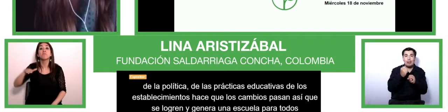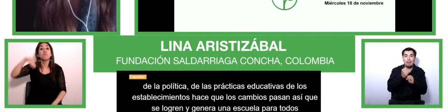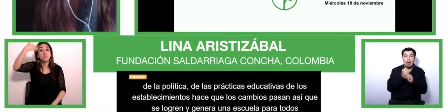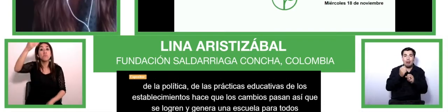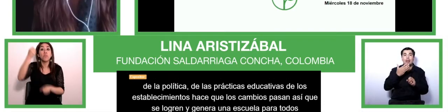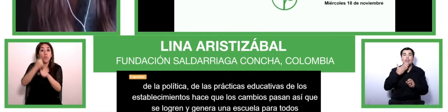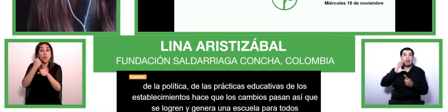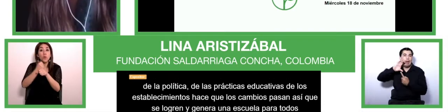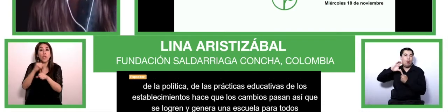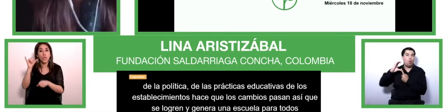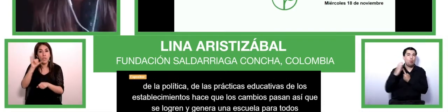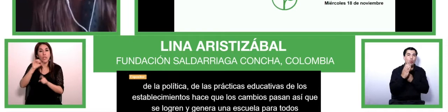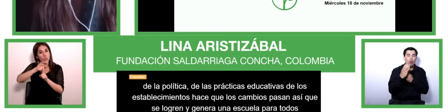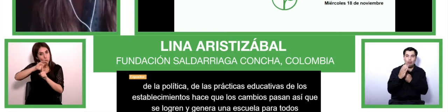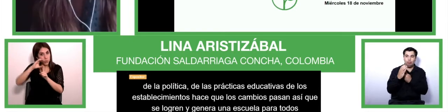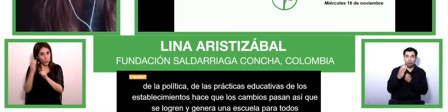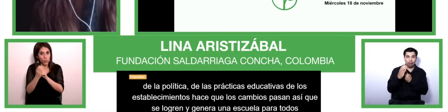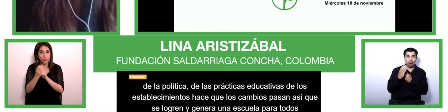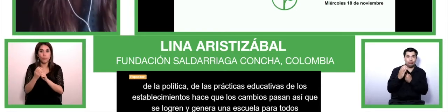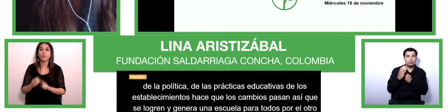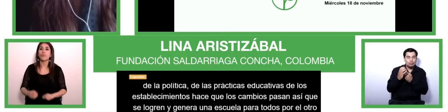el trabajo en la cultura.